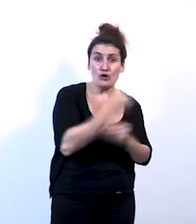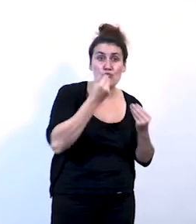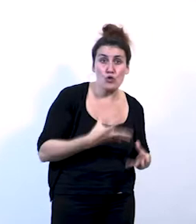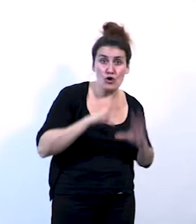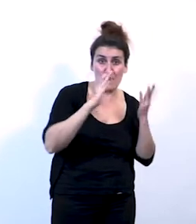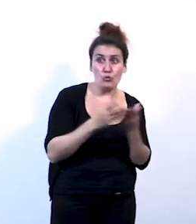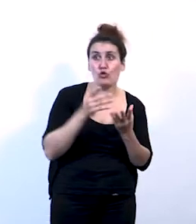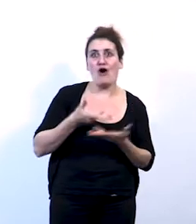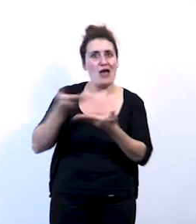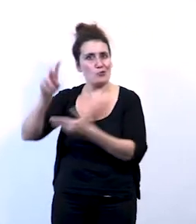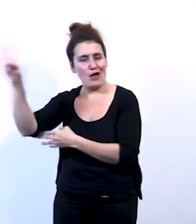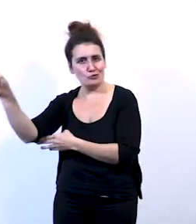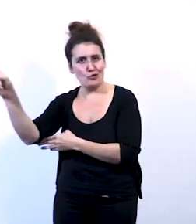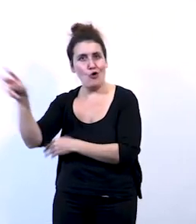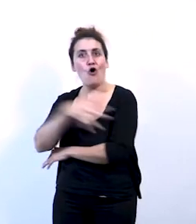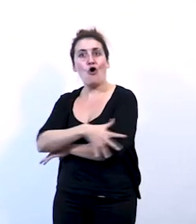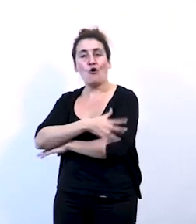Un gobierno bueno